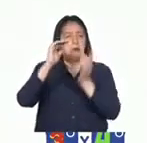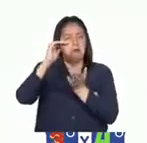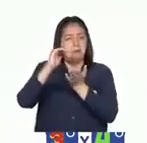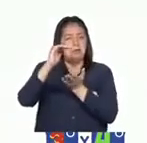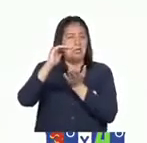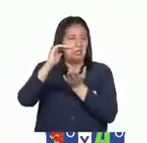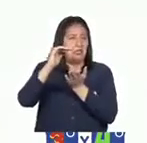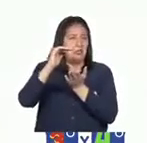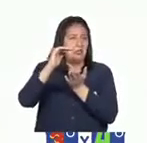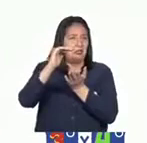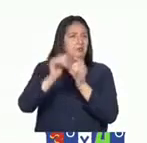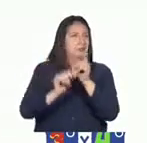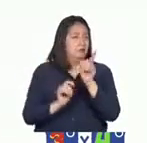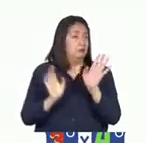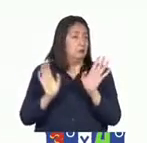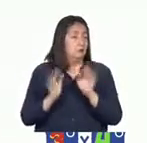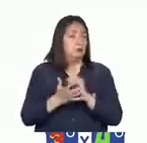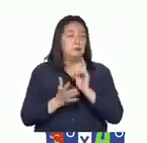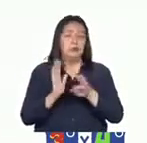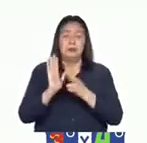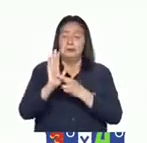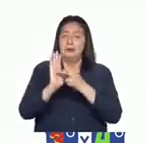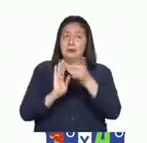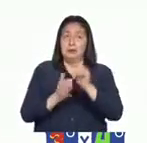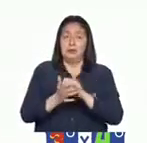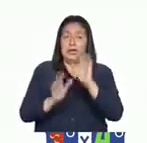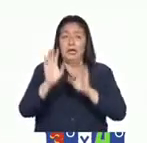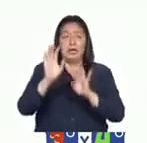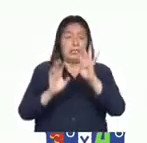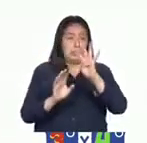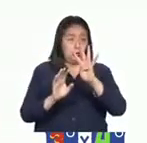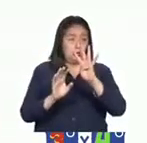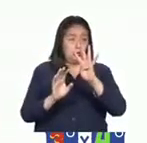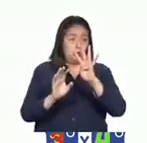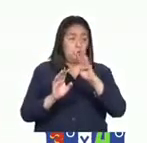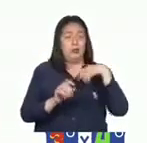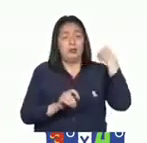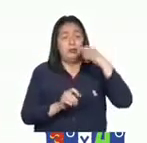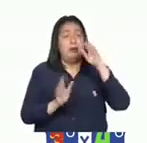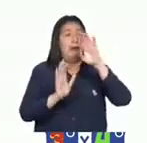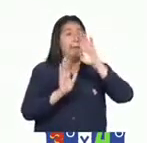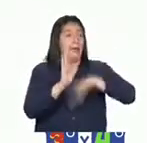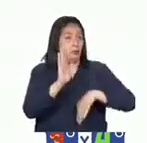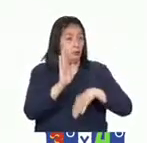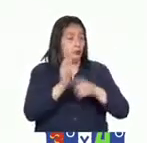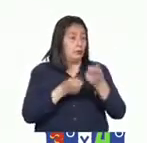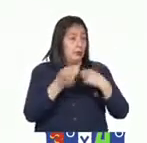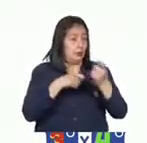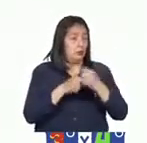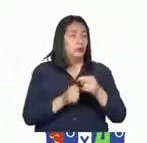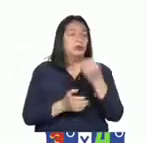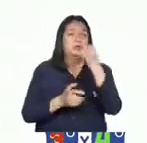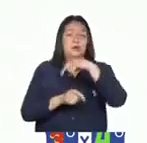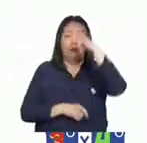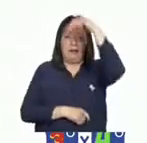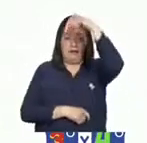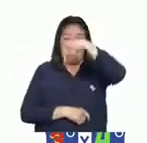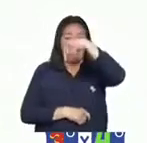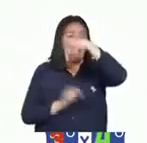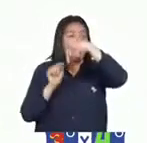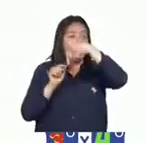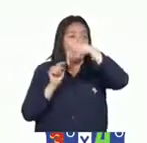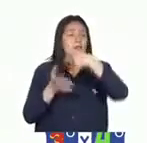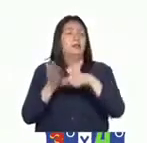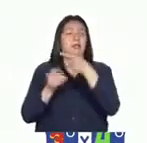pequeña. Además, para representar las 14 chalinas menos que vendió Quilla, dibujamos una flecha y sobre